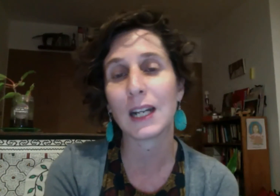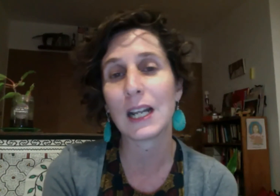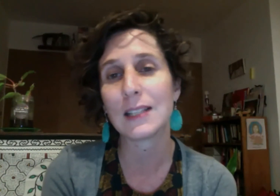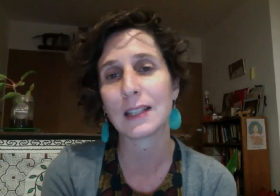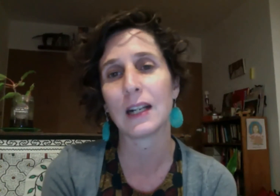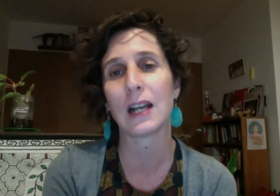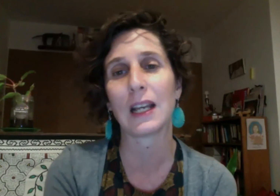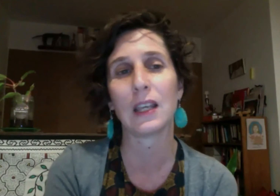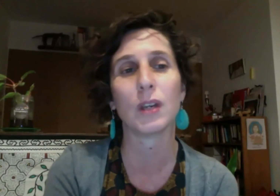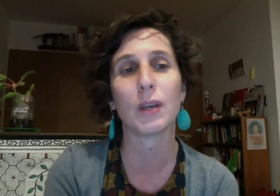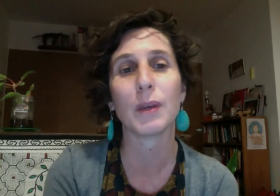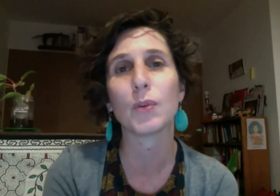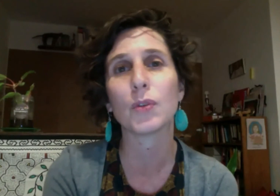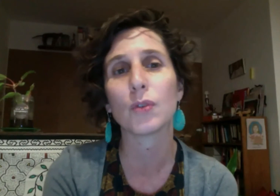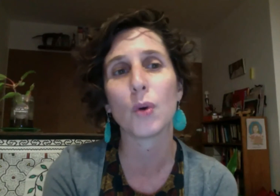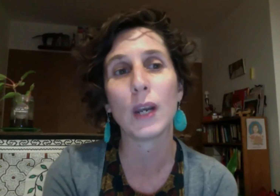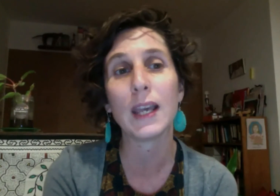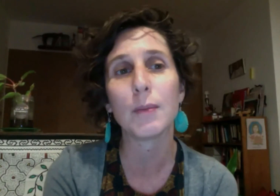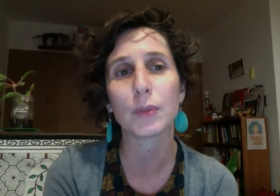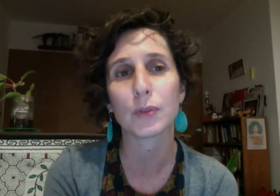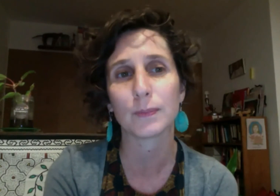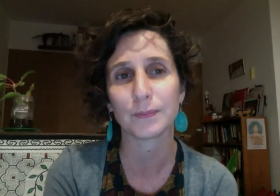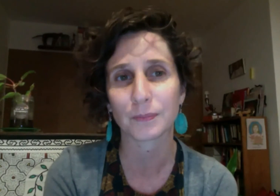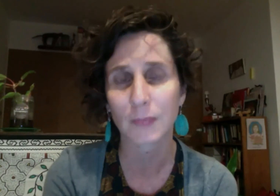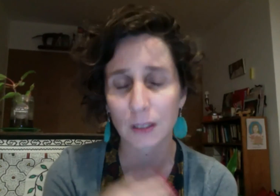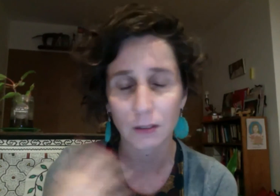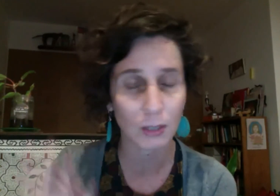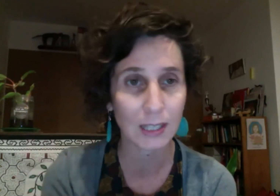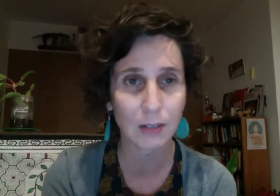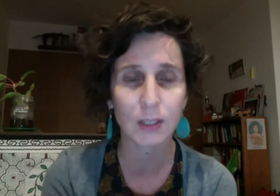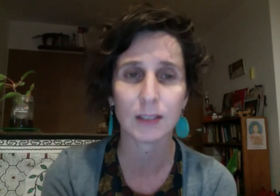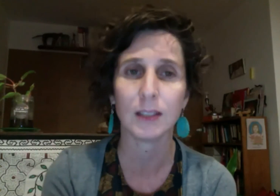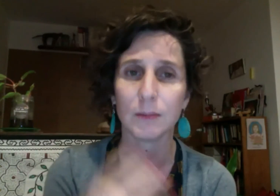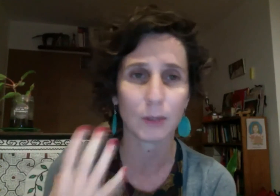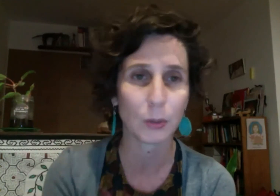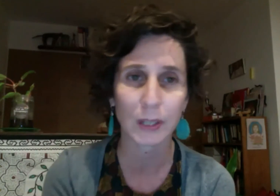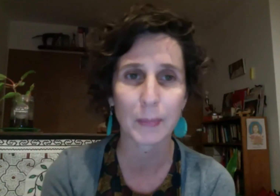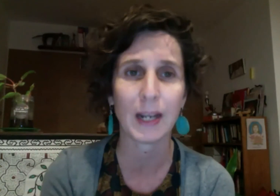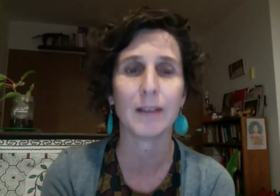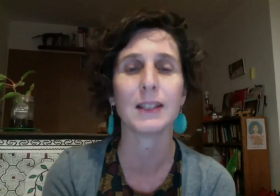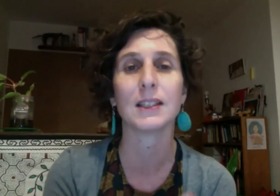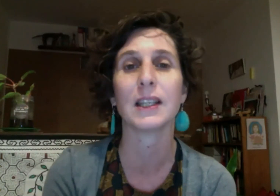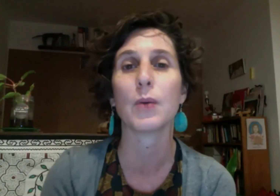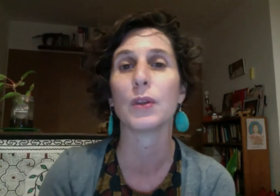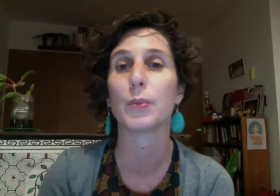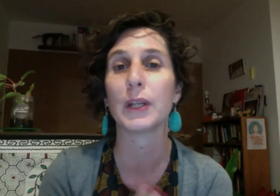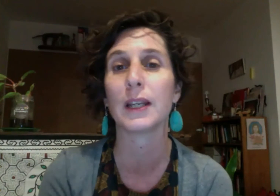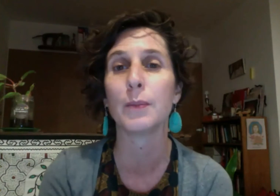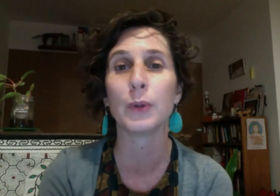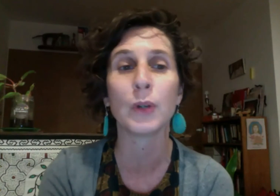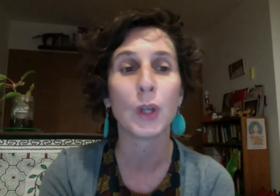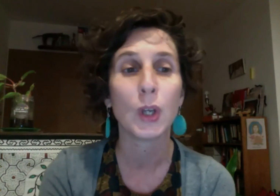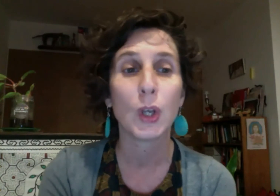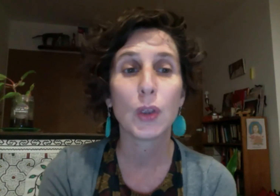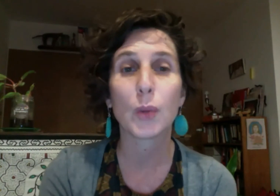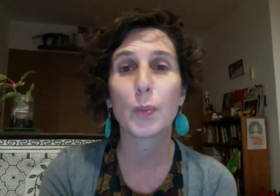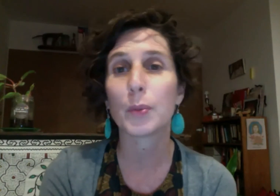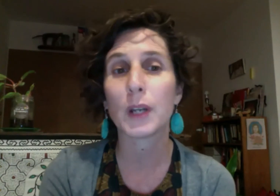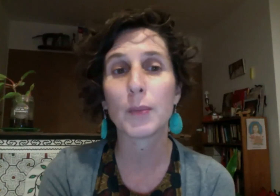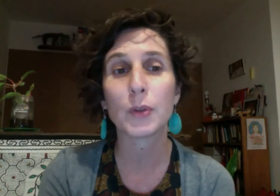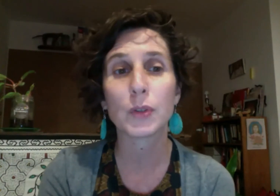invitar a analizar aquello que vemos o leemos. Lo que quiero decir, o en otras palabras, es que cuando, por ejemplo,